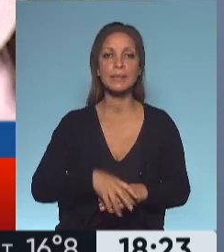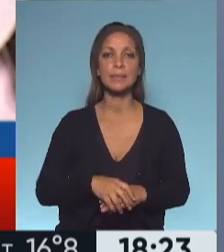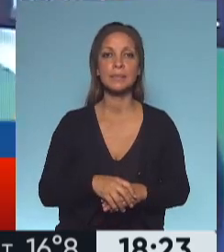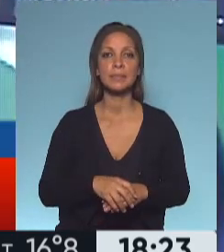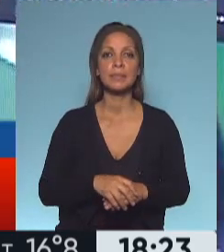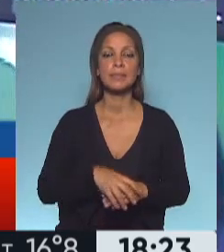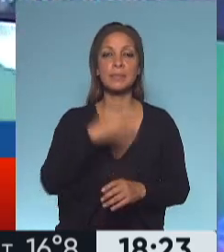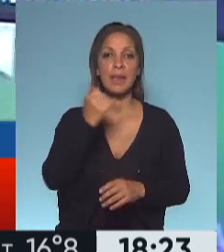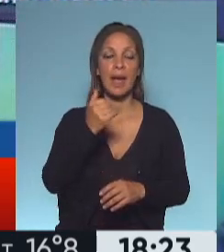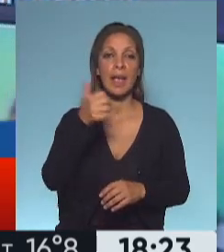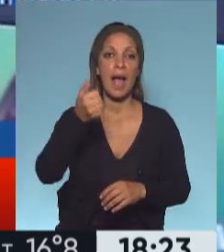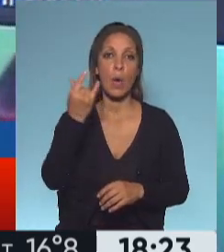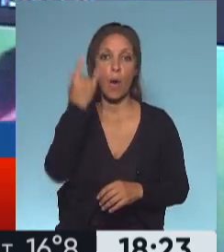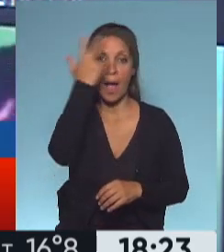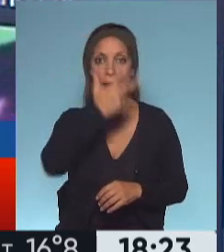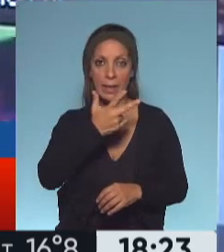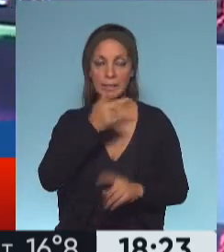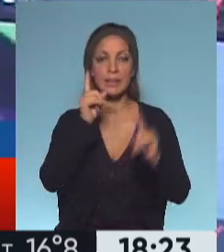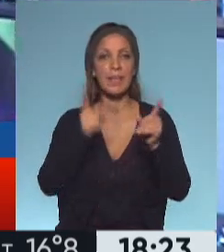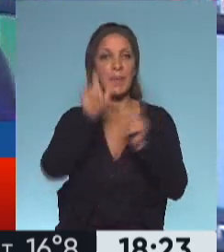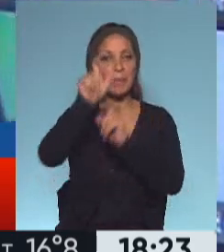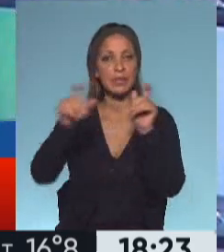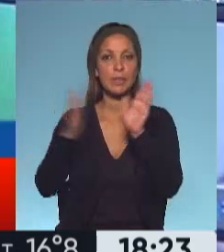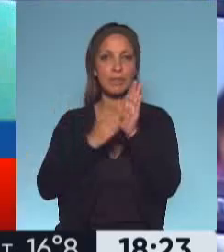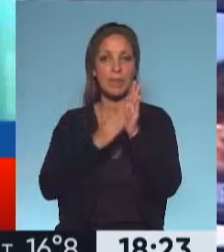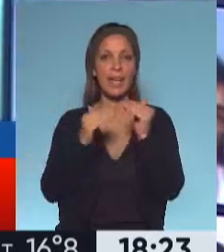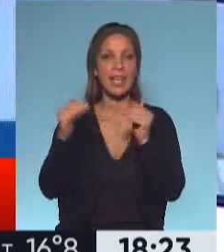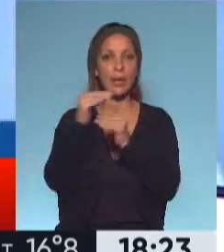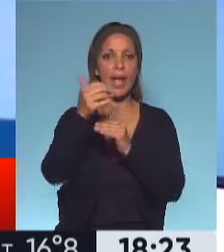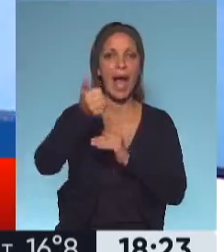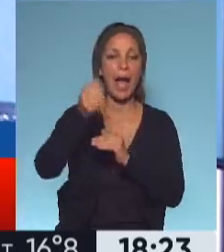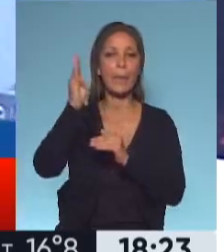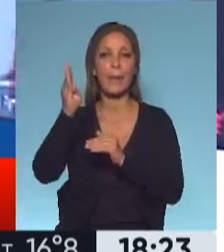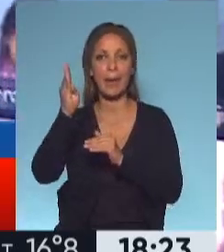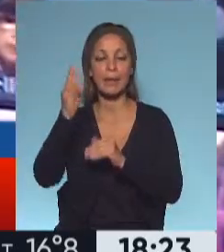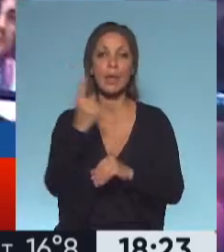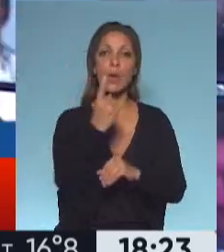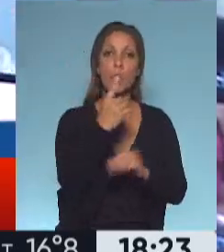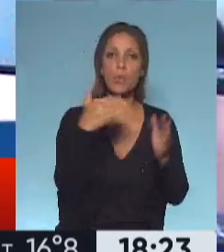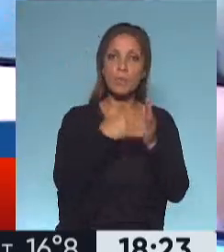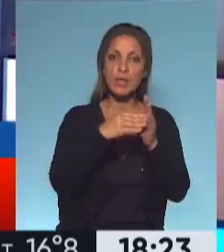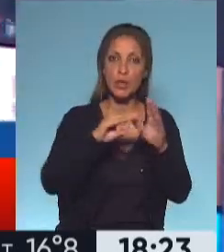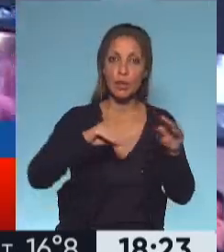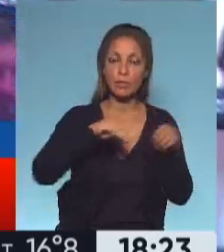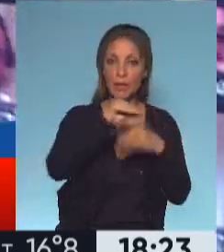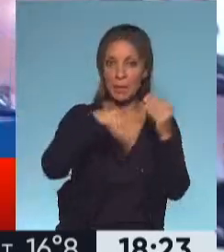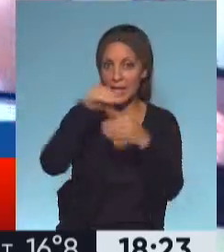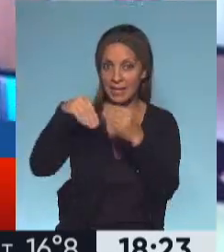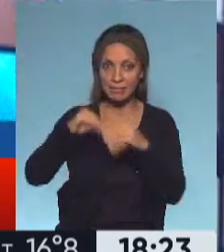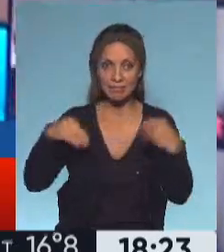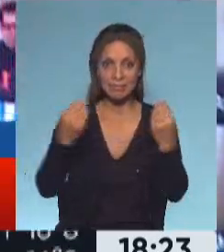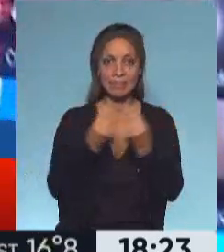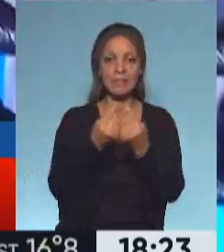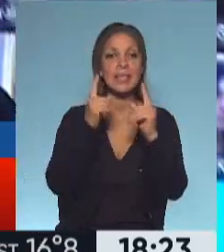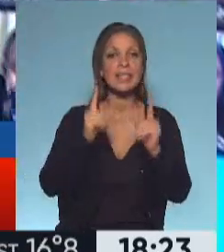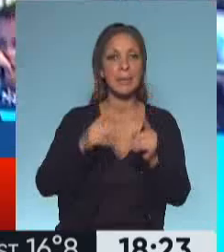tienen asignación universal por embarazo, los monotributistas categoría A y B, 1 millón de familias en total. Se avanzó con el